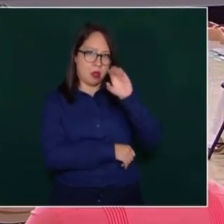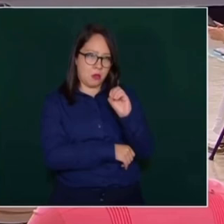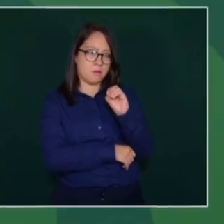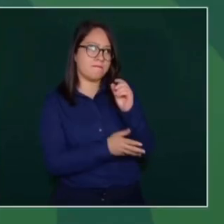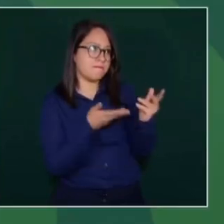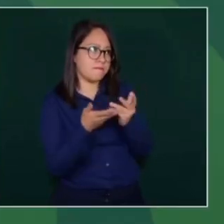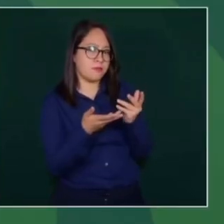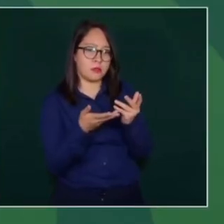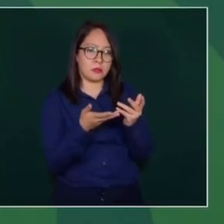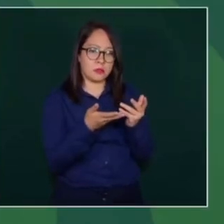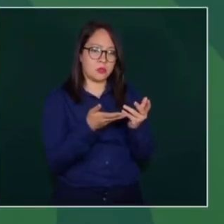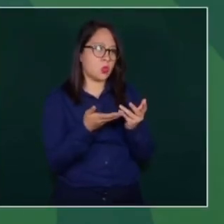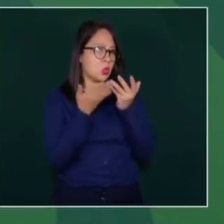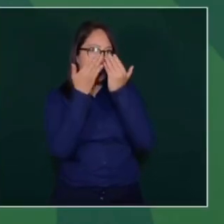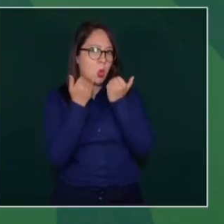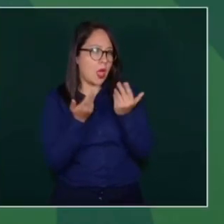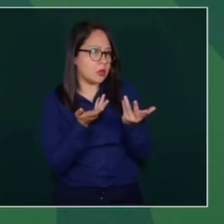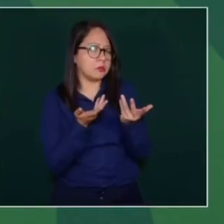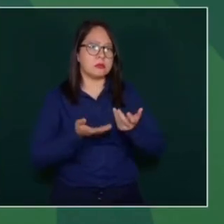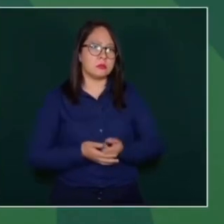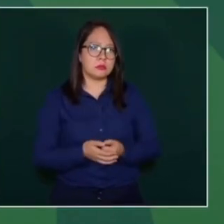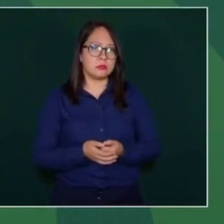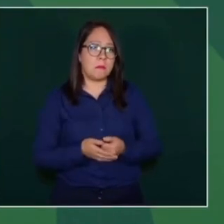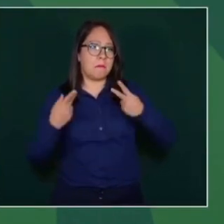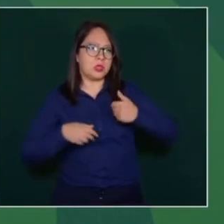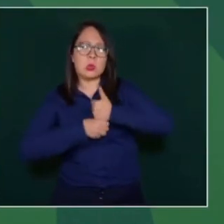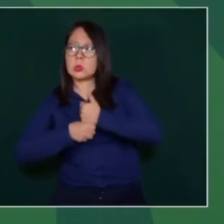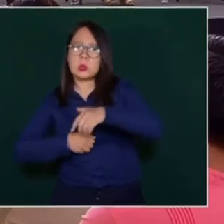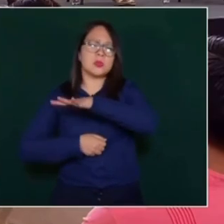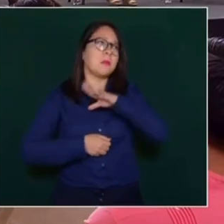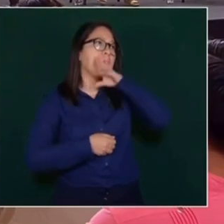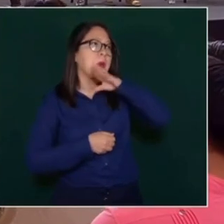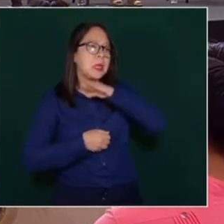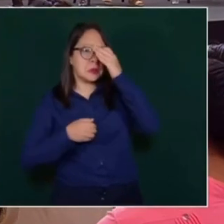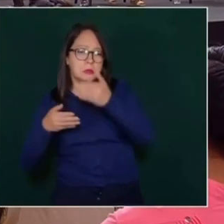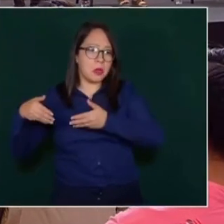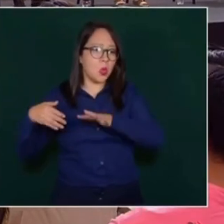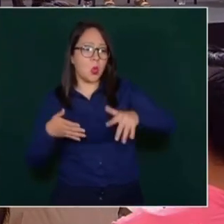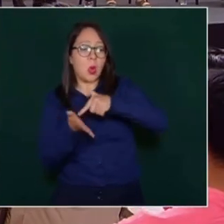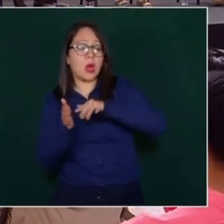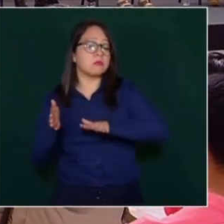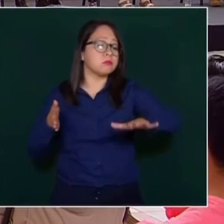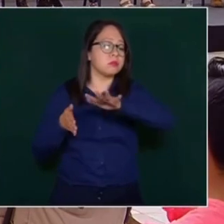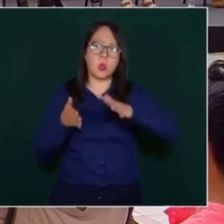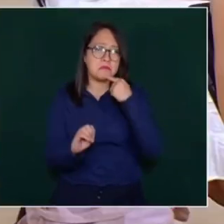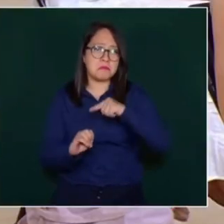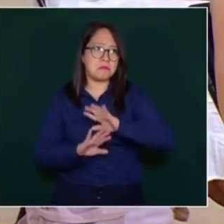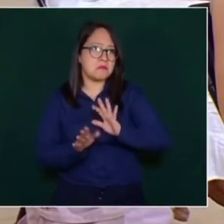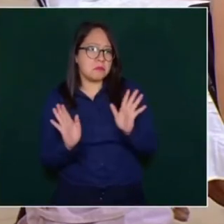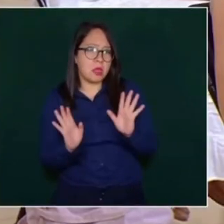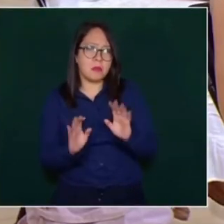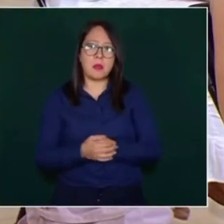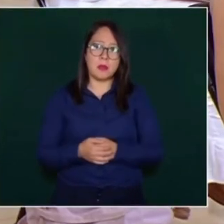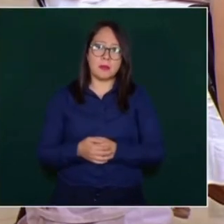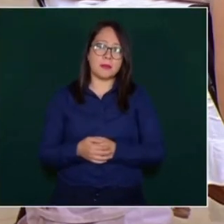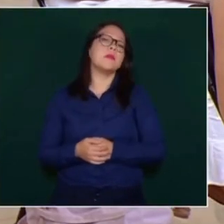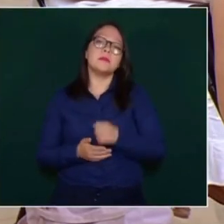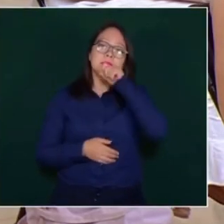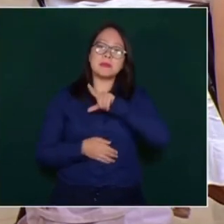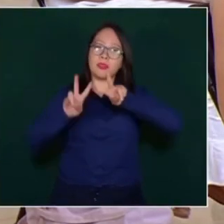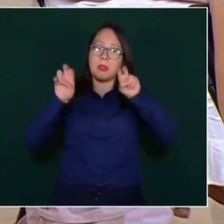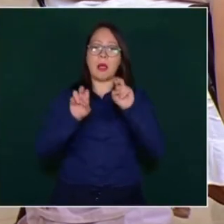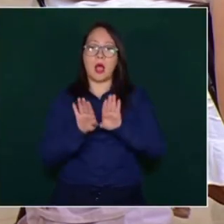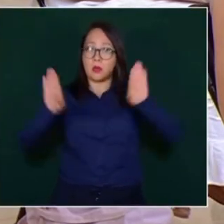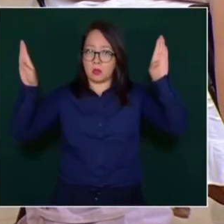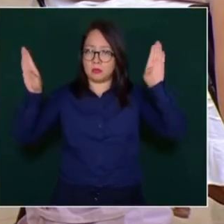no hay amparos presentados por afectados en este tramo. Es como lo del aeropuerto, que no se amparaban